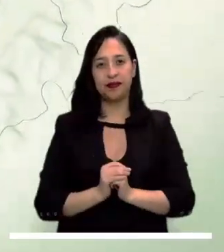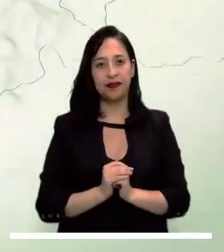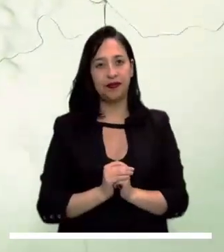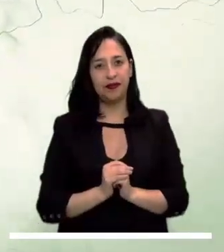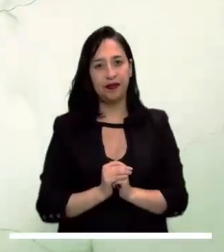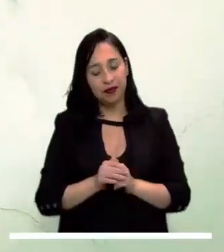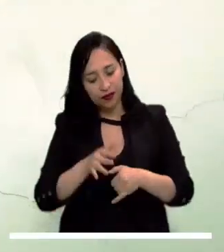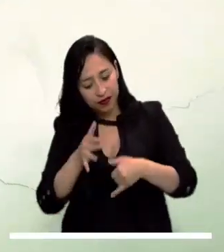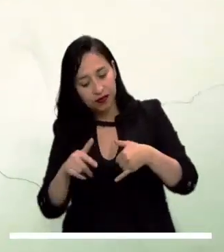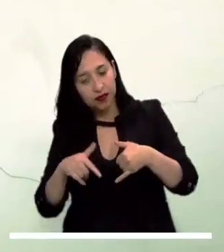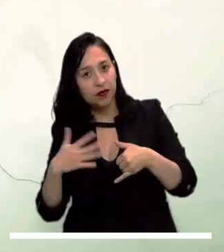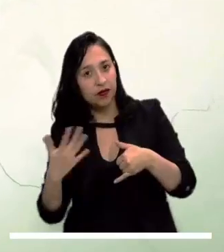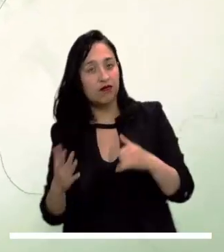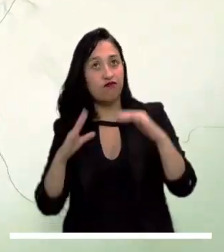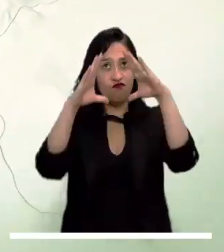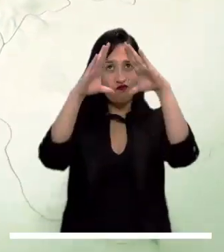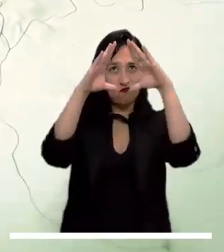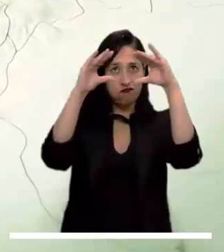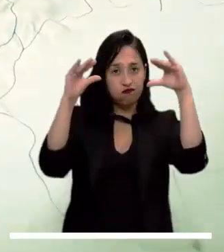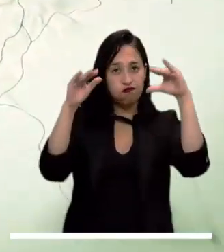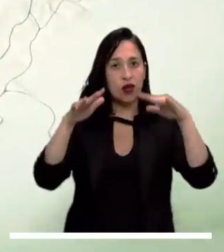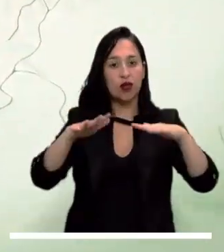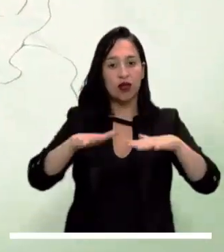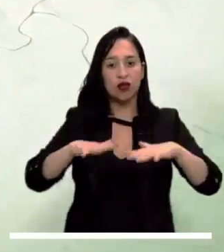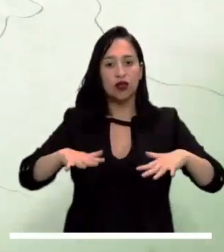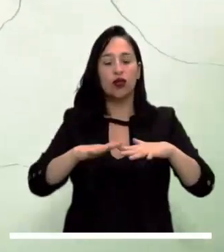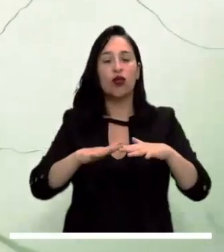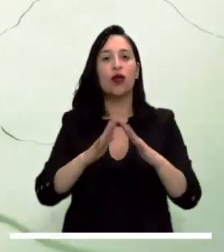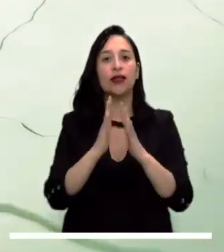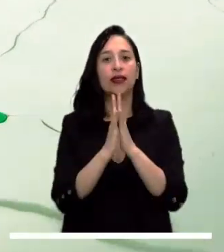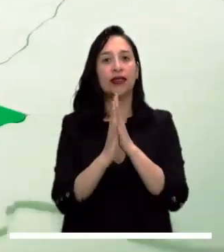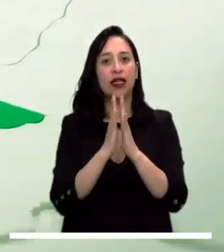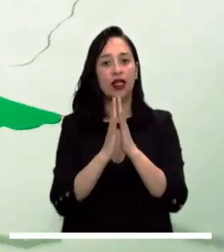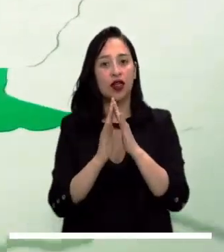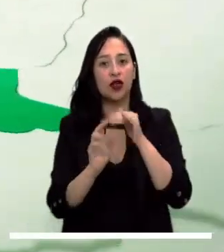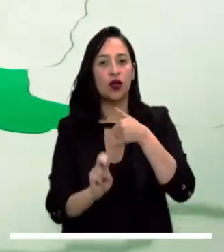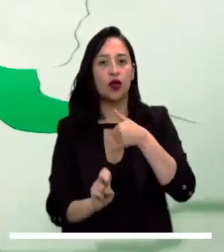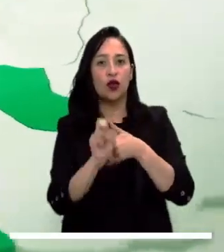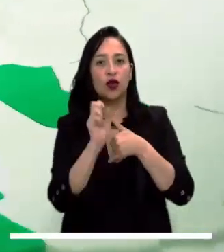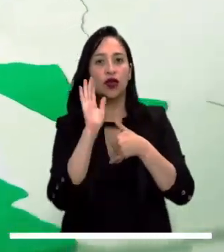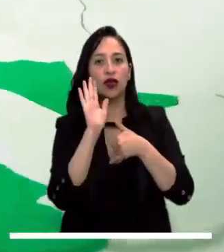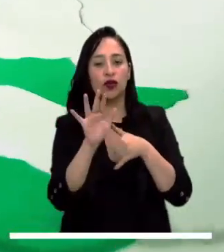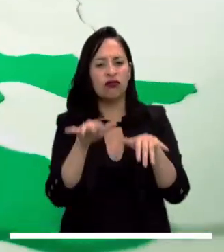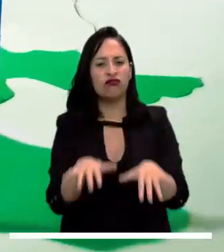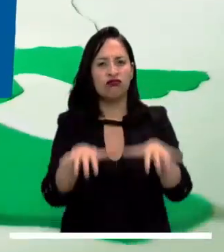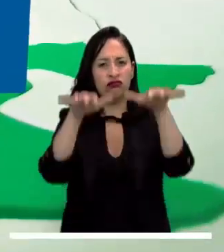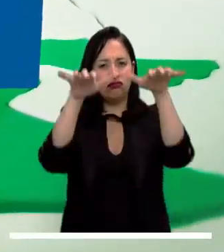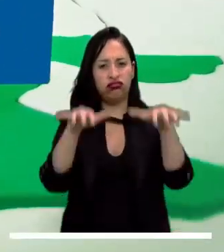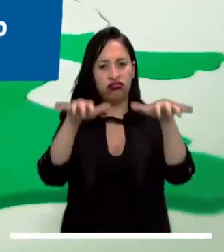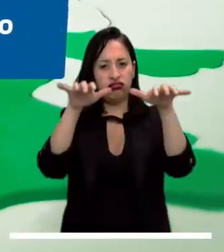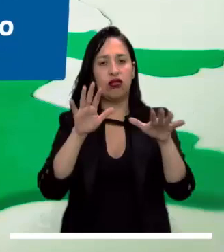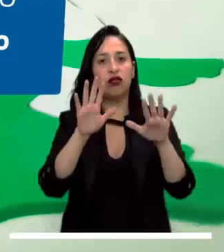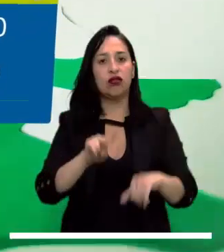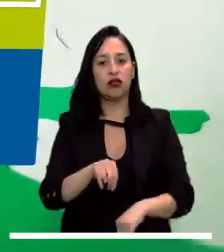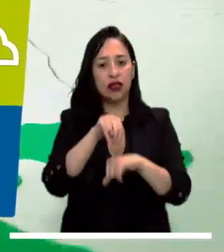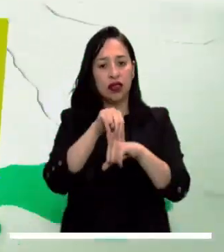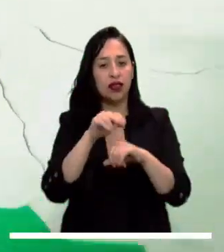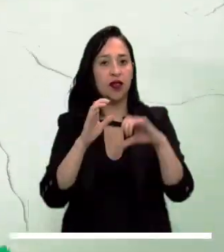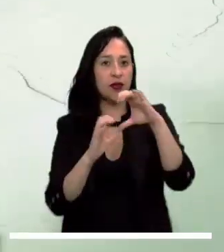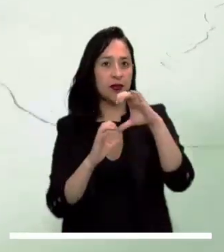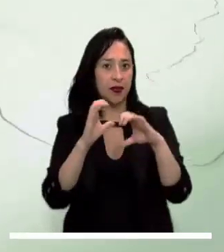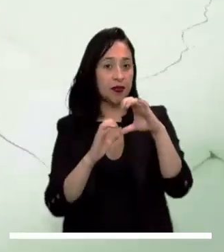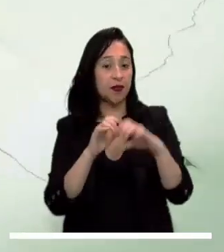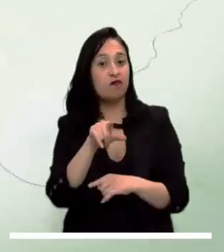región. La nubosidad del Pacífico se concentrará en el centro y norte de la región y las lluvias se advierten sobre todo en